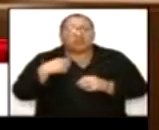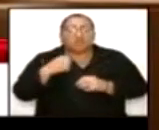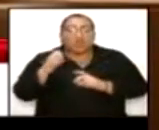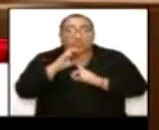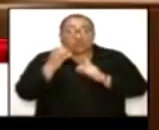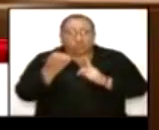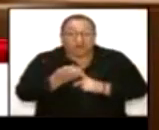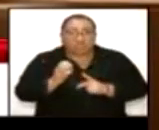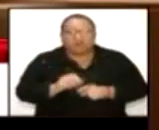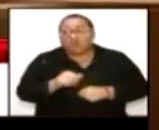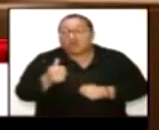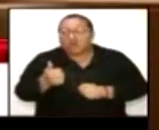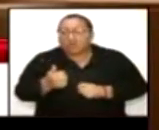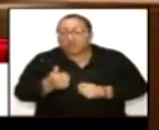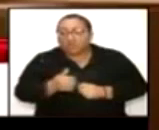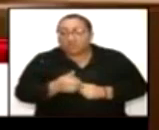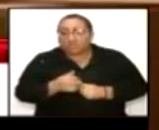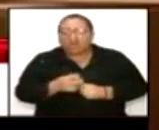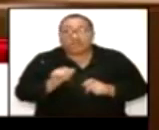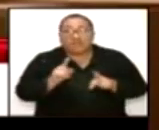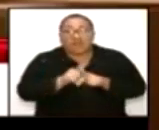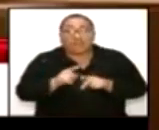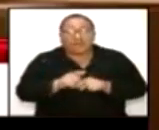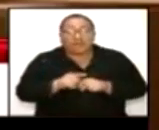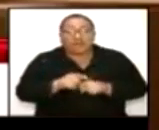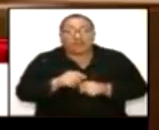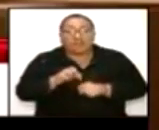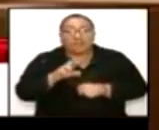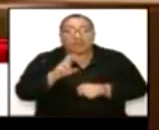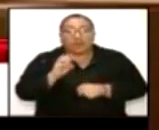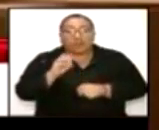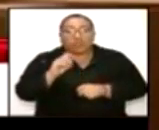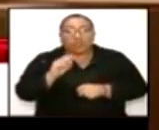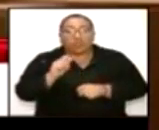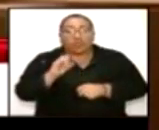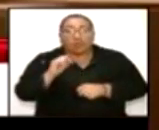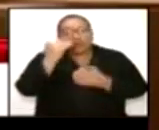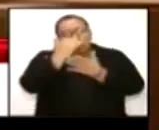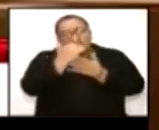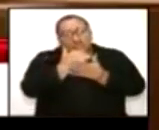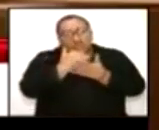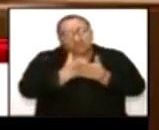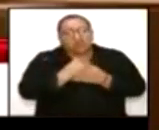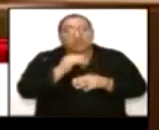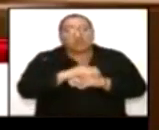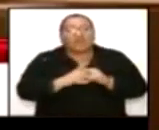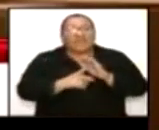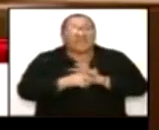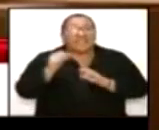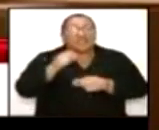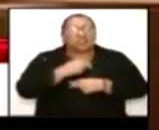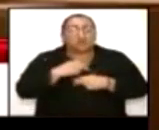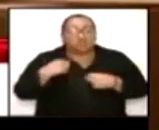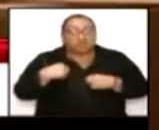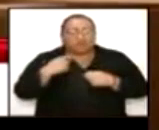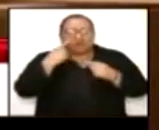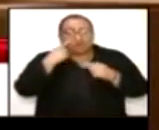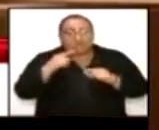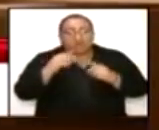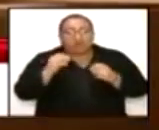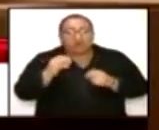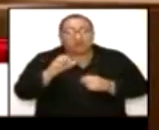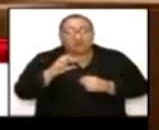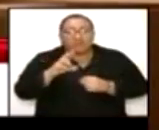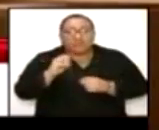Sociales y Culturales, y finalmente el protocolo adicional a la Convención Americana sobre Derechos Humanos, que se le conoce también